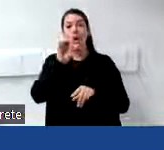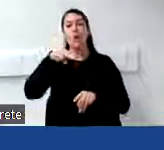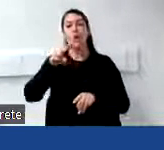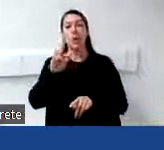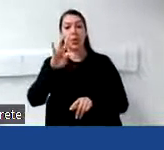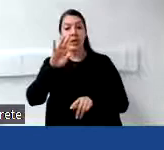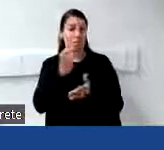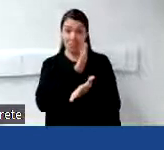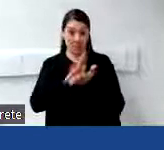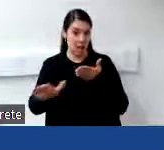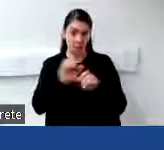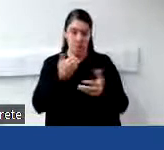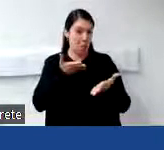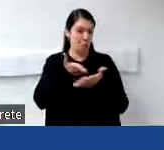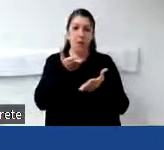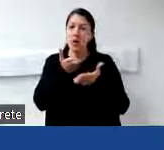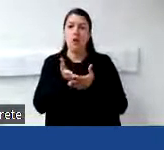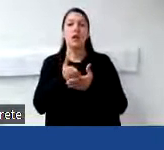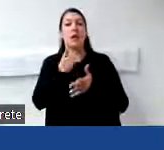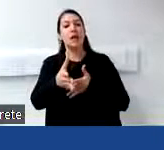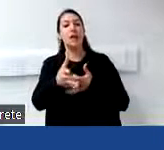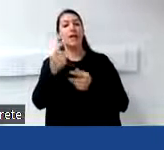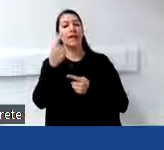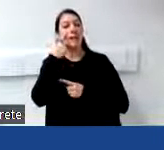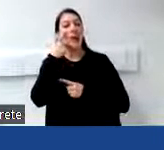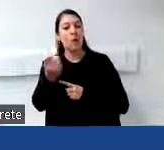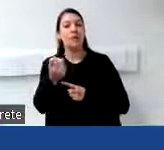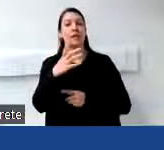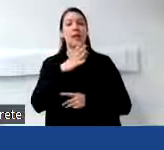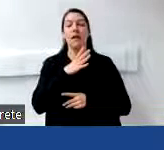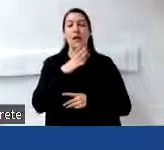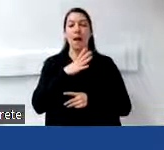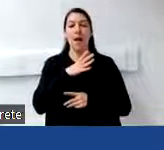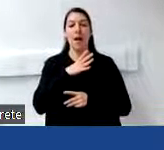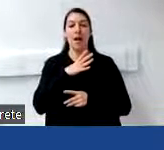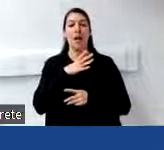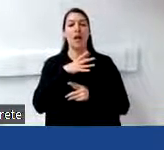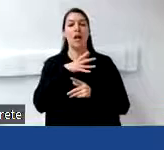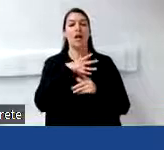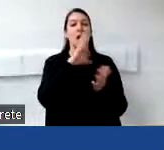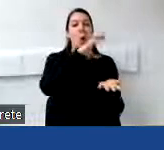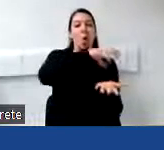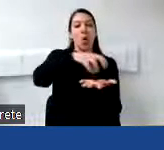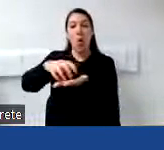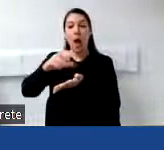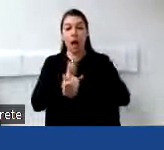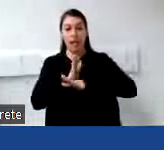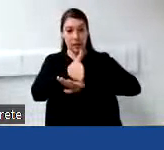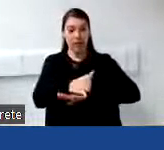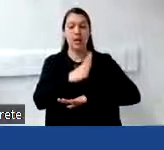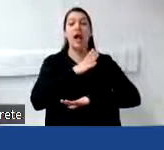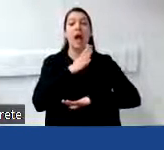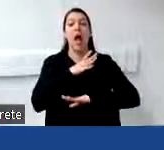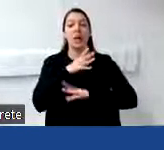que cualquiera la puede solicitar, si identifican que hay determinados espacios ya accesibles y que han trabajado en